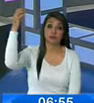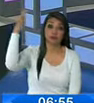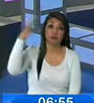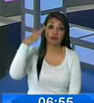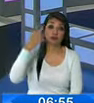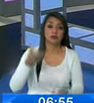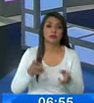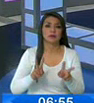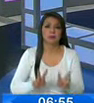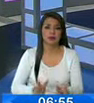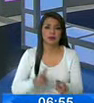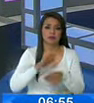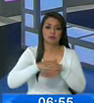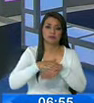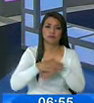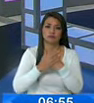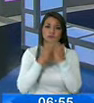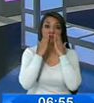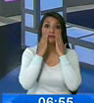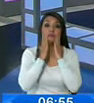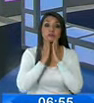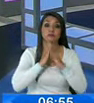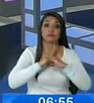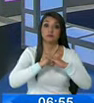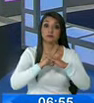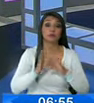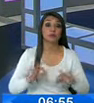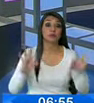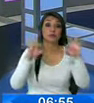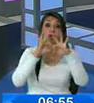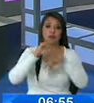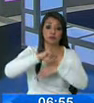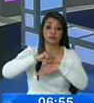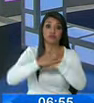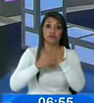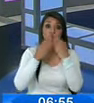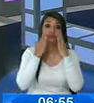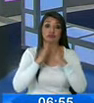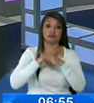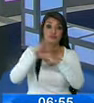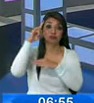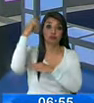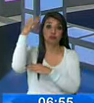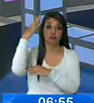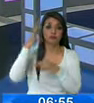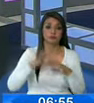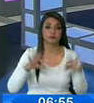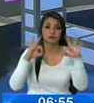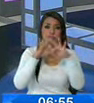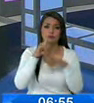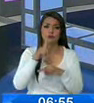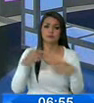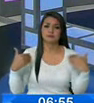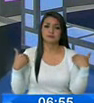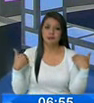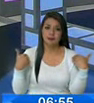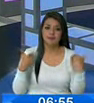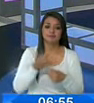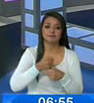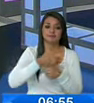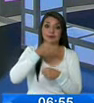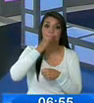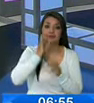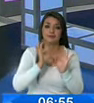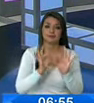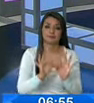y por supuesto póngase bloqueador, es importantísimo. Importante tener estas precauciones, así que salga con alegría, tomes un buen cafecito,